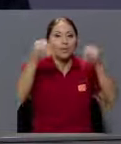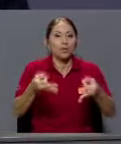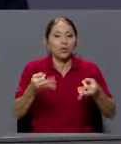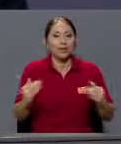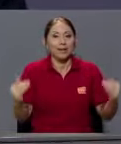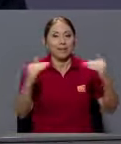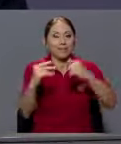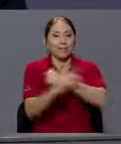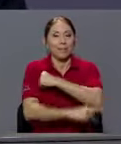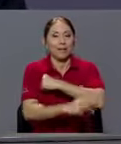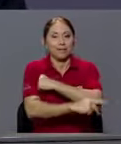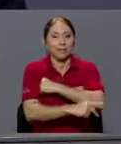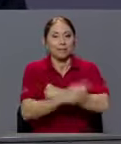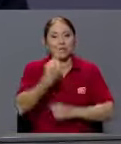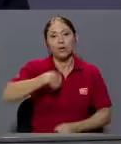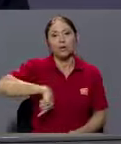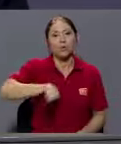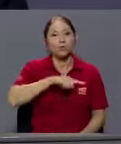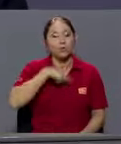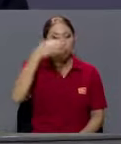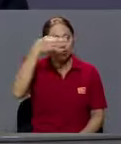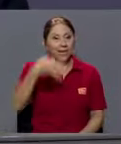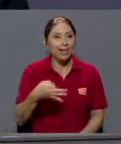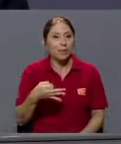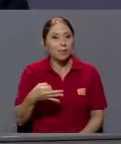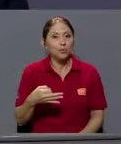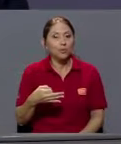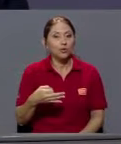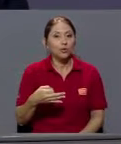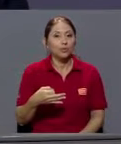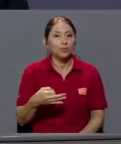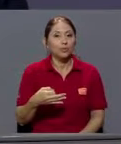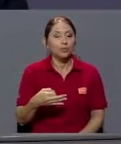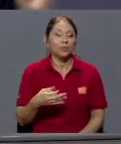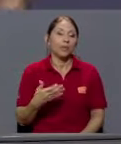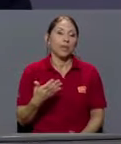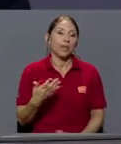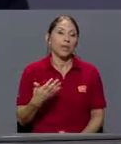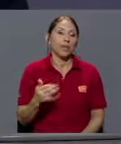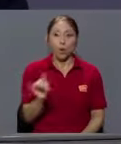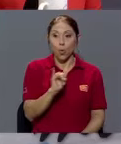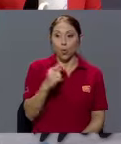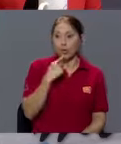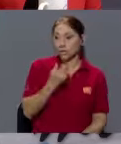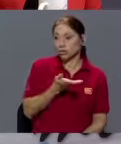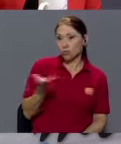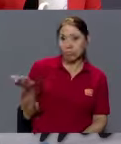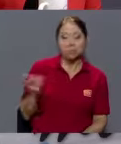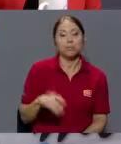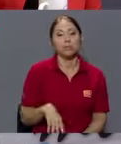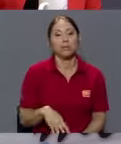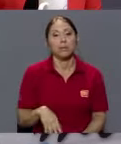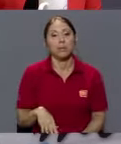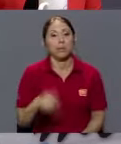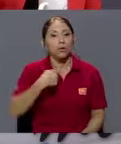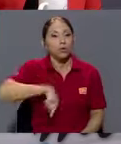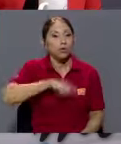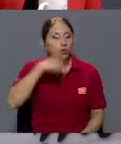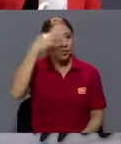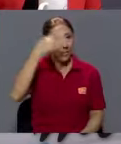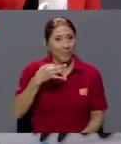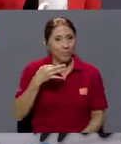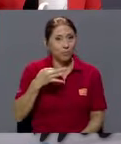digamos, a nivel país. Nosotros creemos que, tal y como lo han señalado Isabel y don